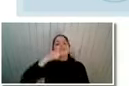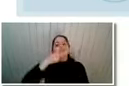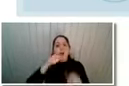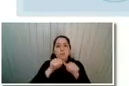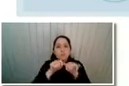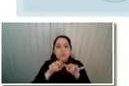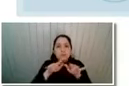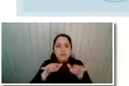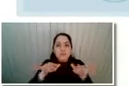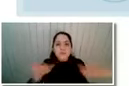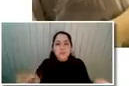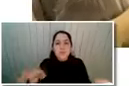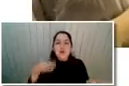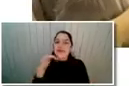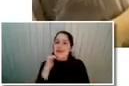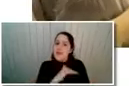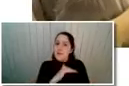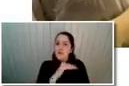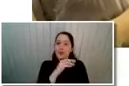multiplicación del